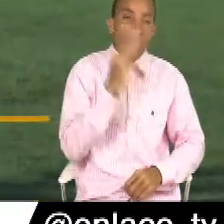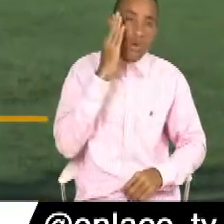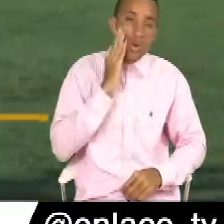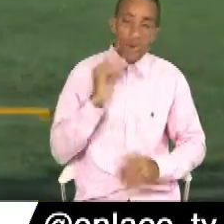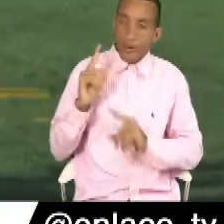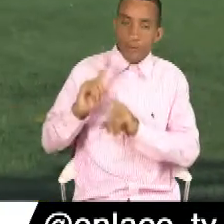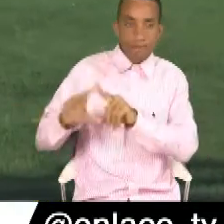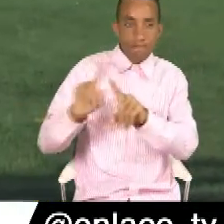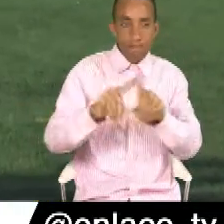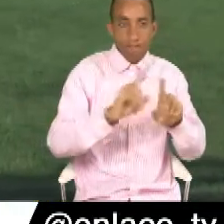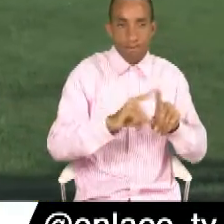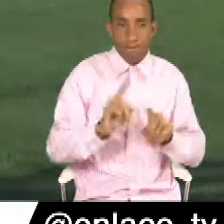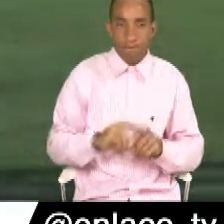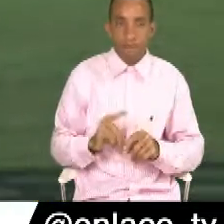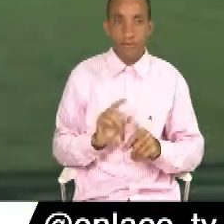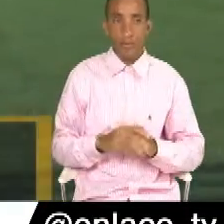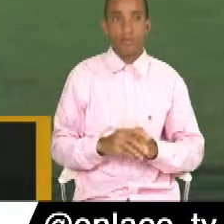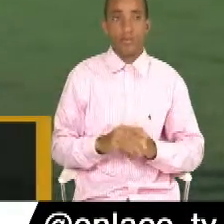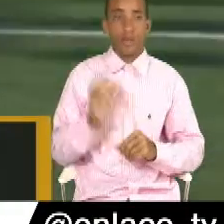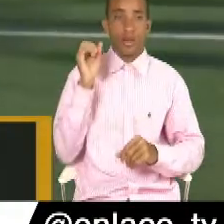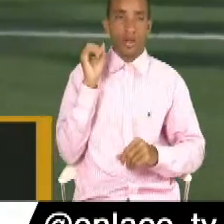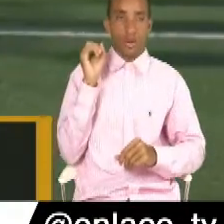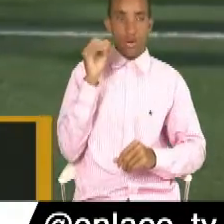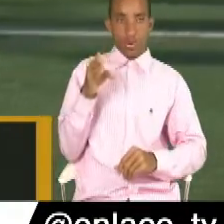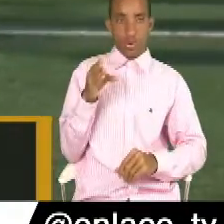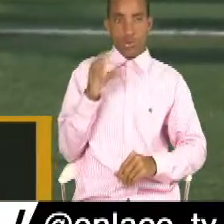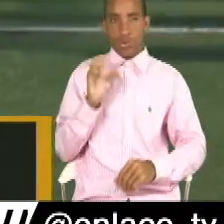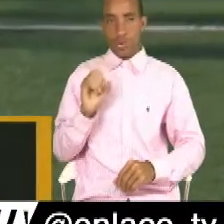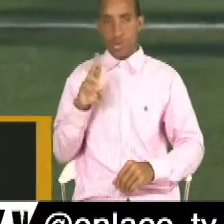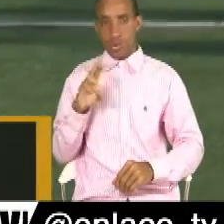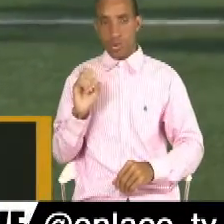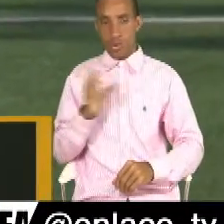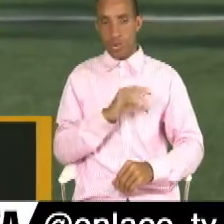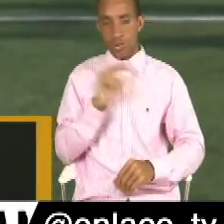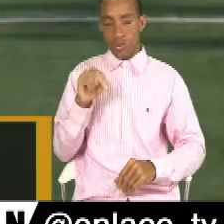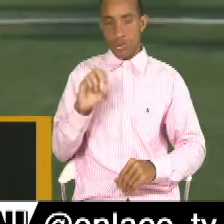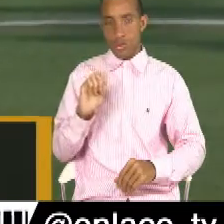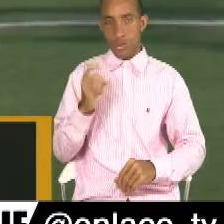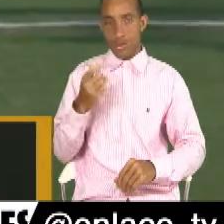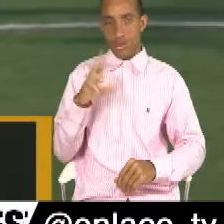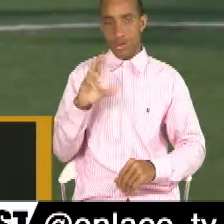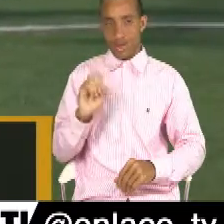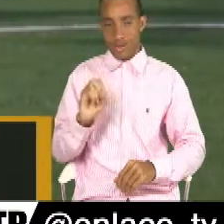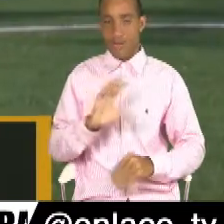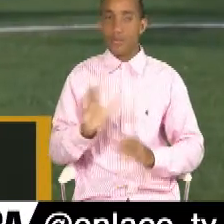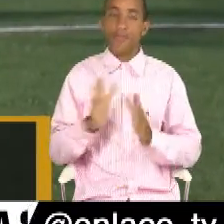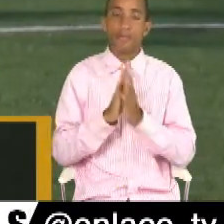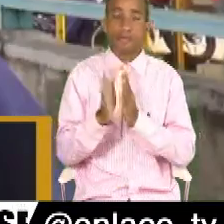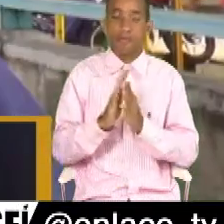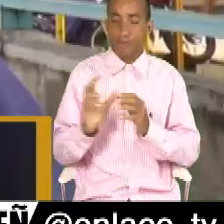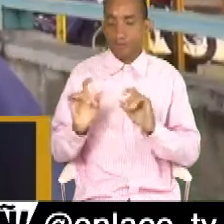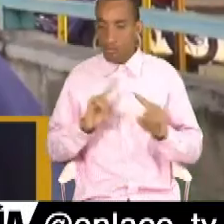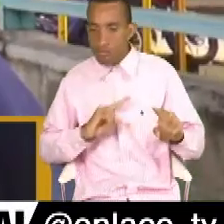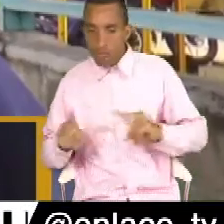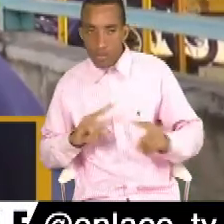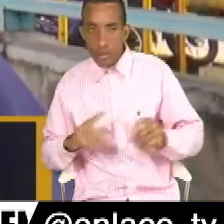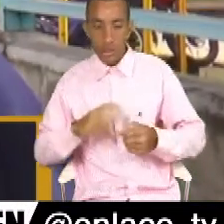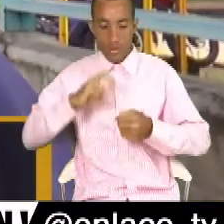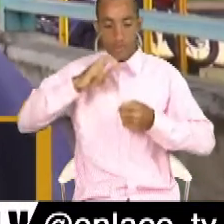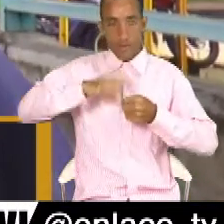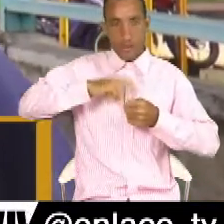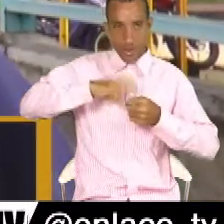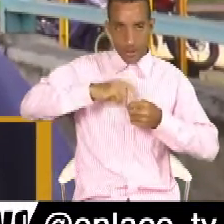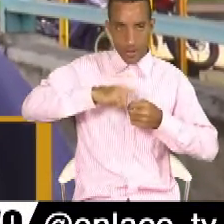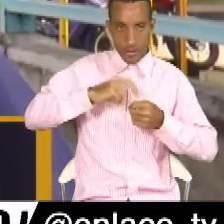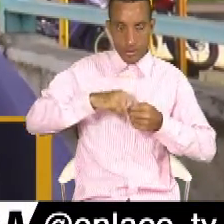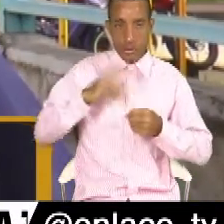equipos de fútbol del Club Oro Negro participarán en Torneo Nacional Sub-20 que organiza la Federación Nacional de Fútbol. En horas de la mañana, 6 de la mañana,